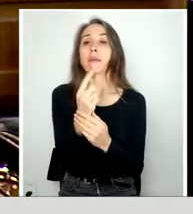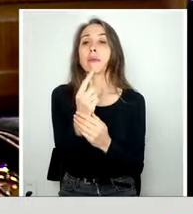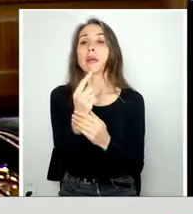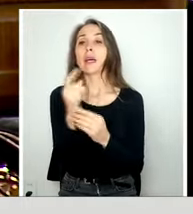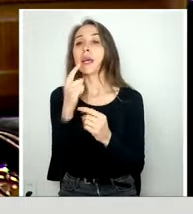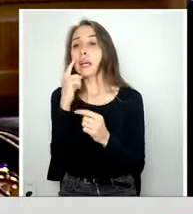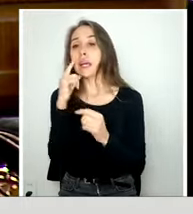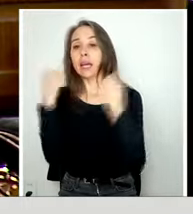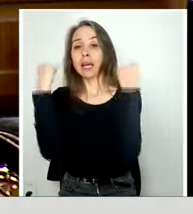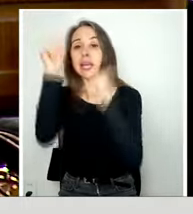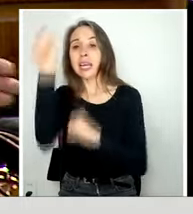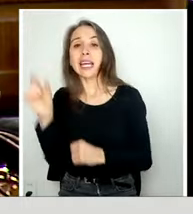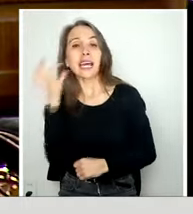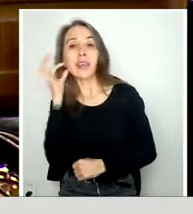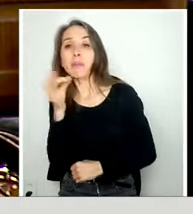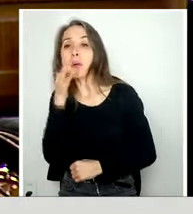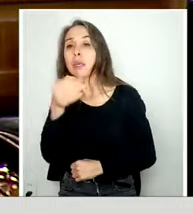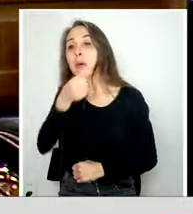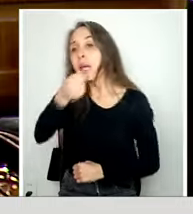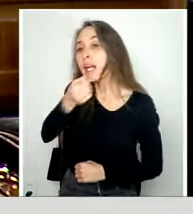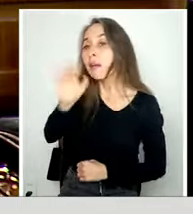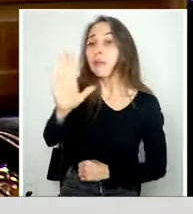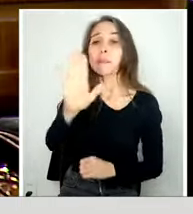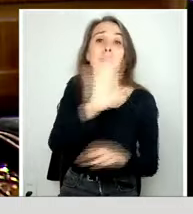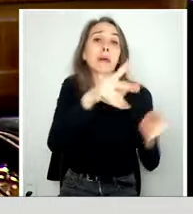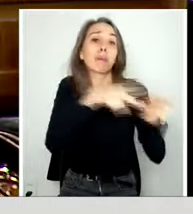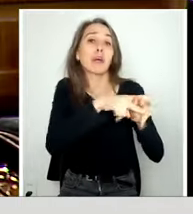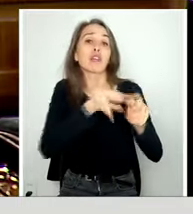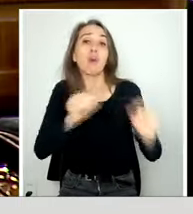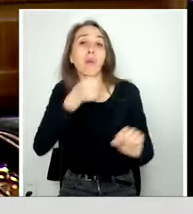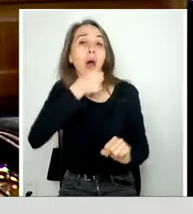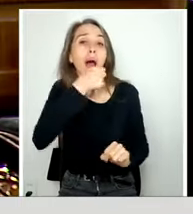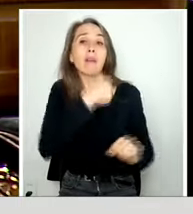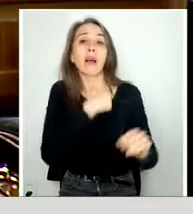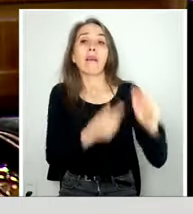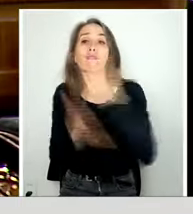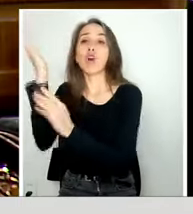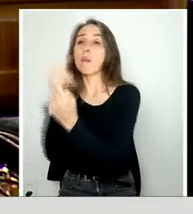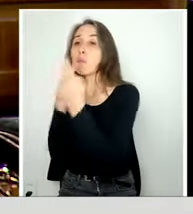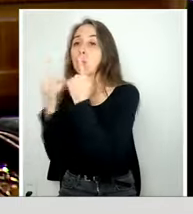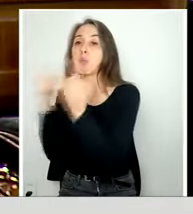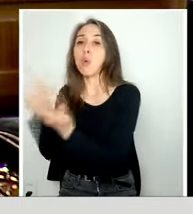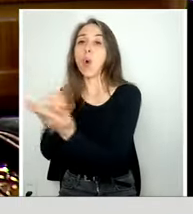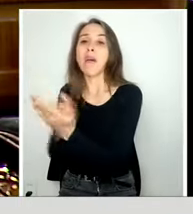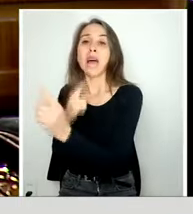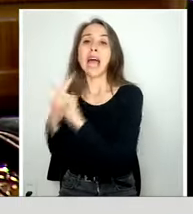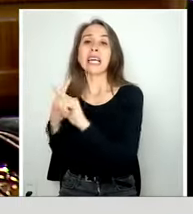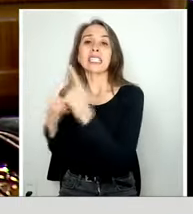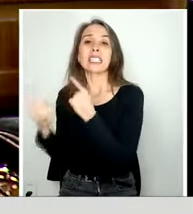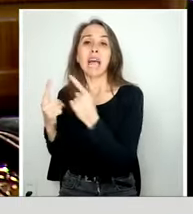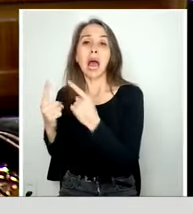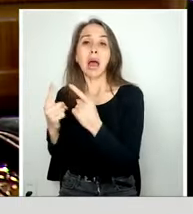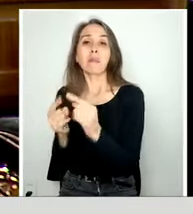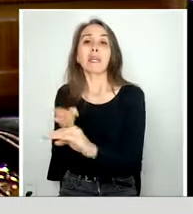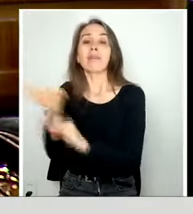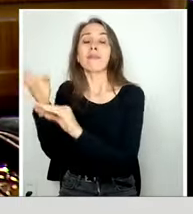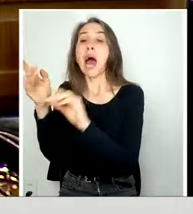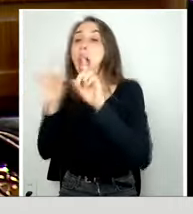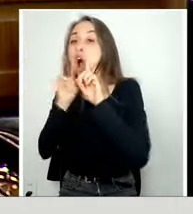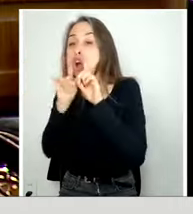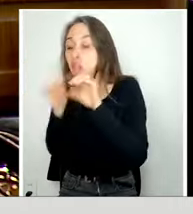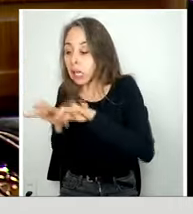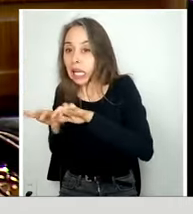una deportista Y dice Bueno ahora tengo que terminar esta entrevista porque debo ir a rendir algún examen al mismísimo hotel o a la mismísima